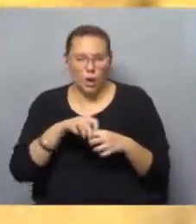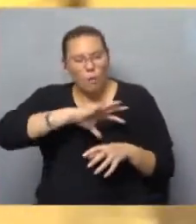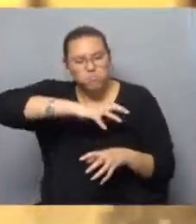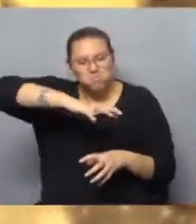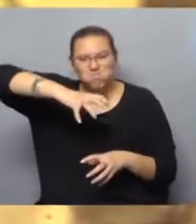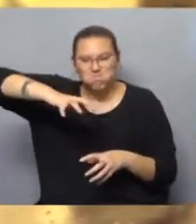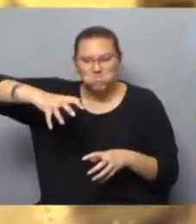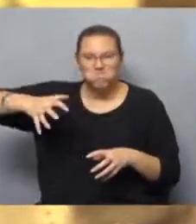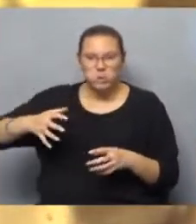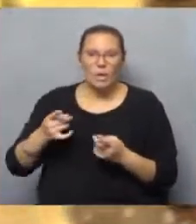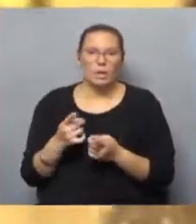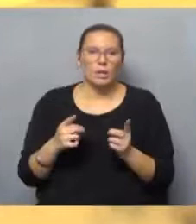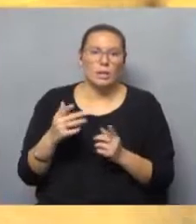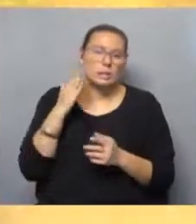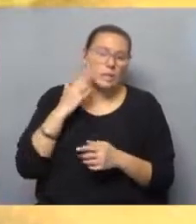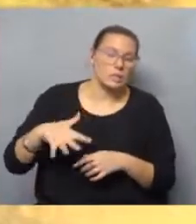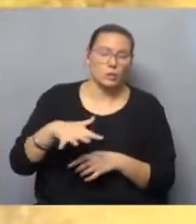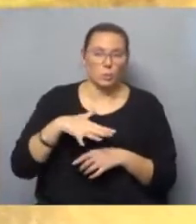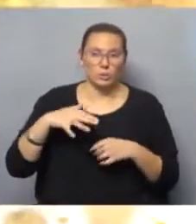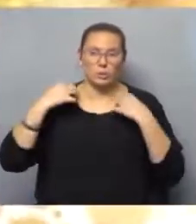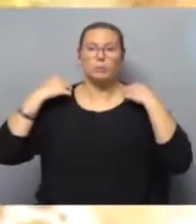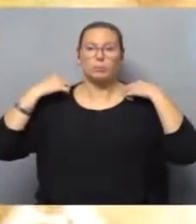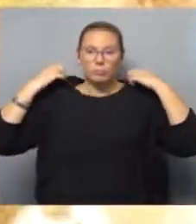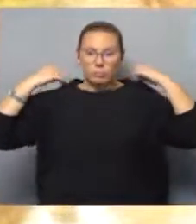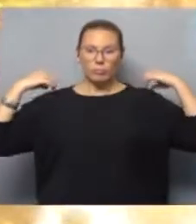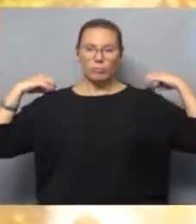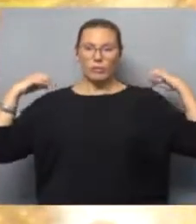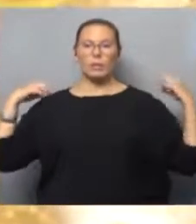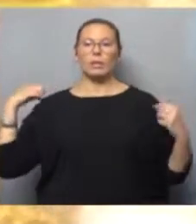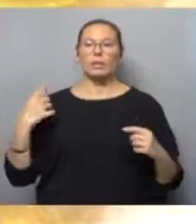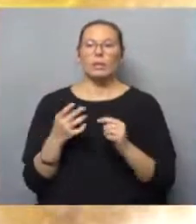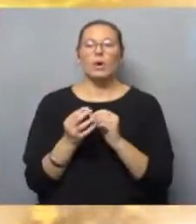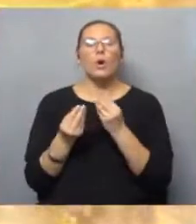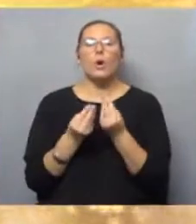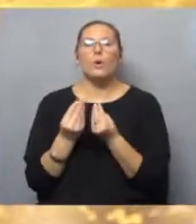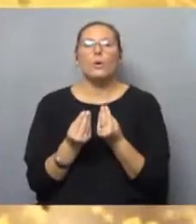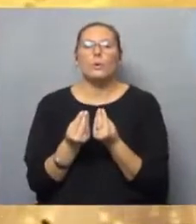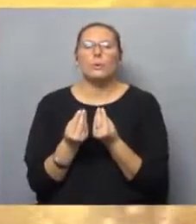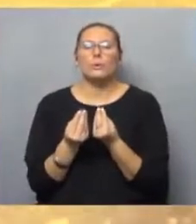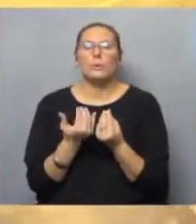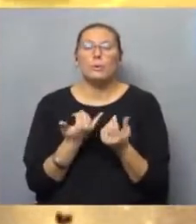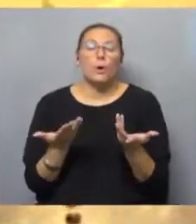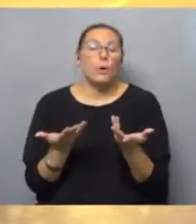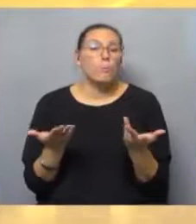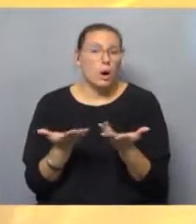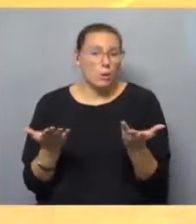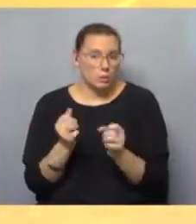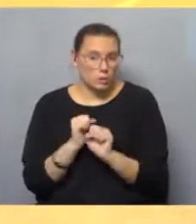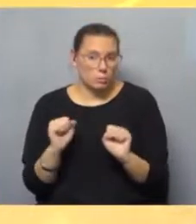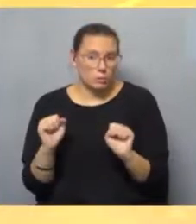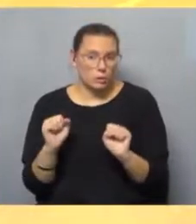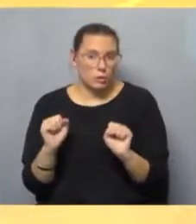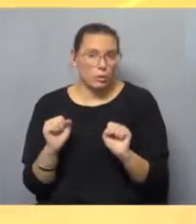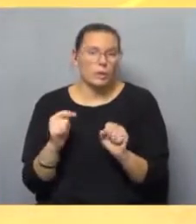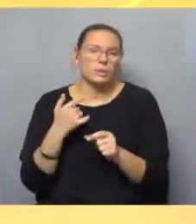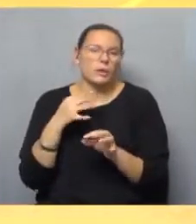nos dan la pauta de ese ambiente. Ahí está, me diste el pie. Santiago, ¿cómo se puede hoy, ¿no? ¿Cuáles son las